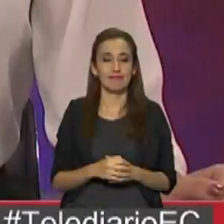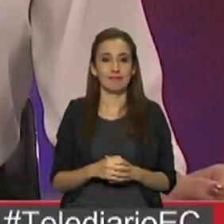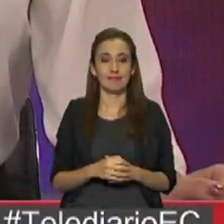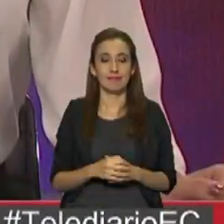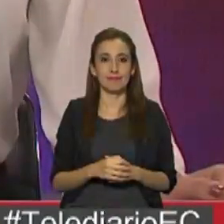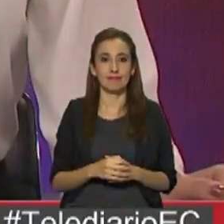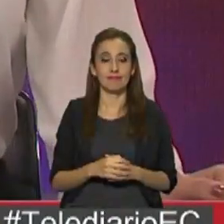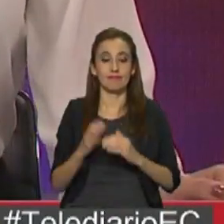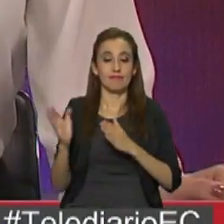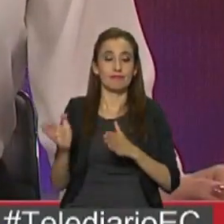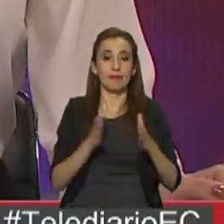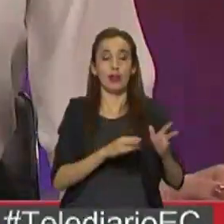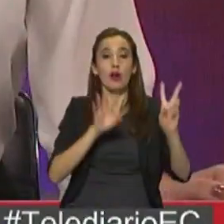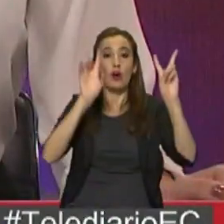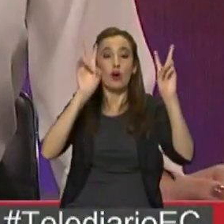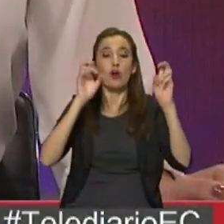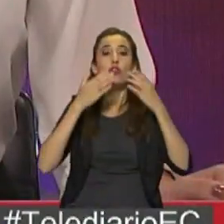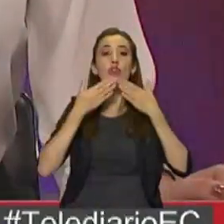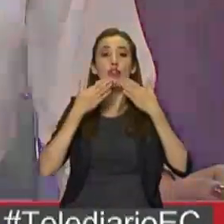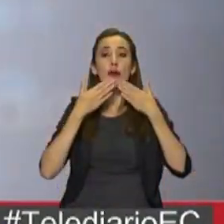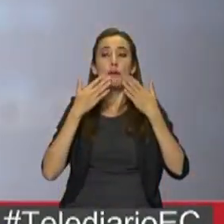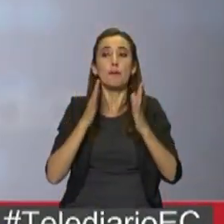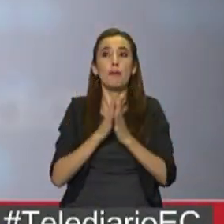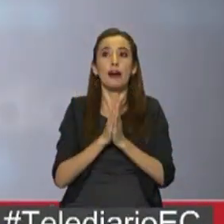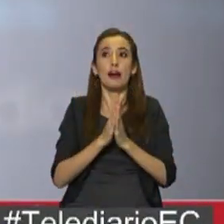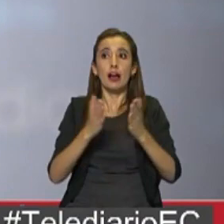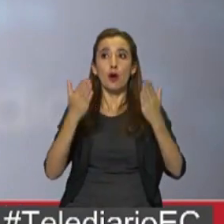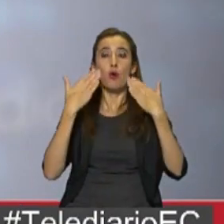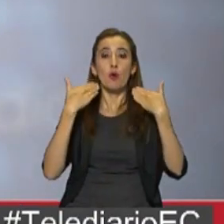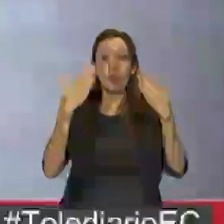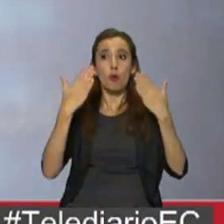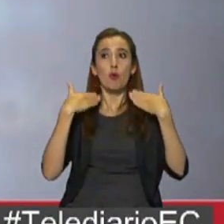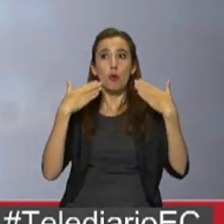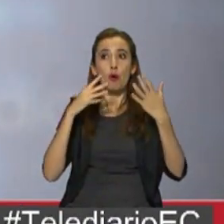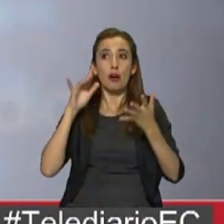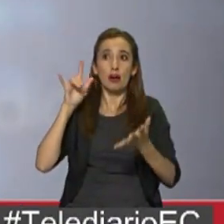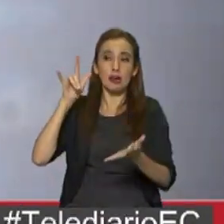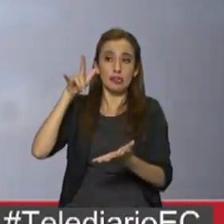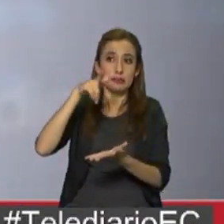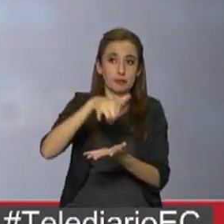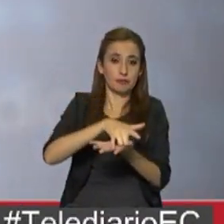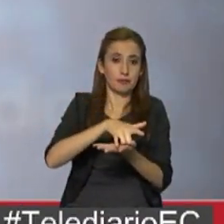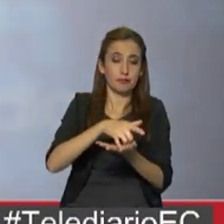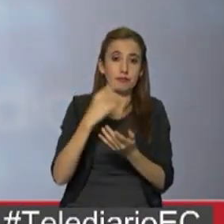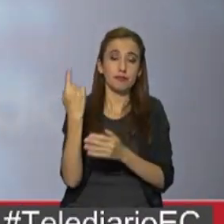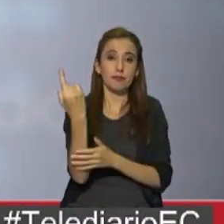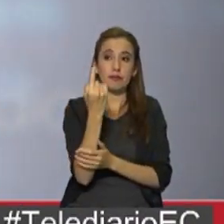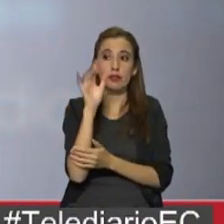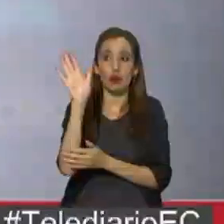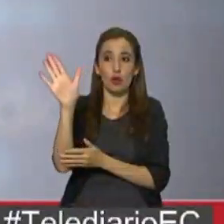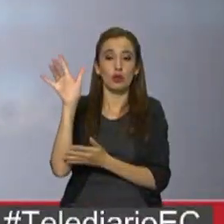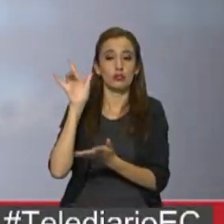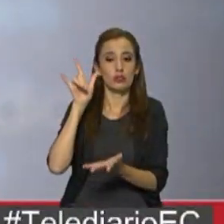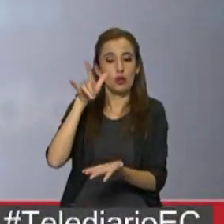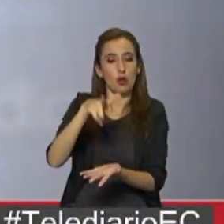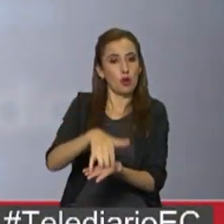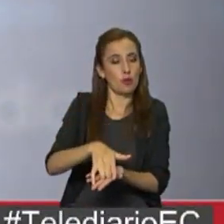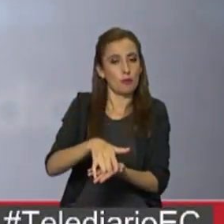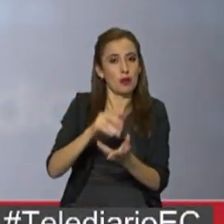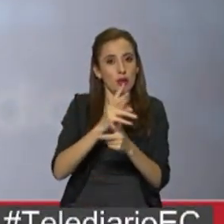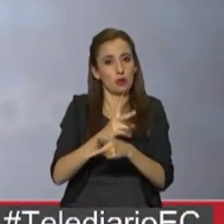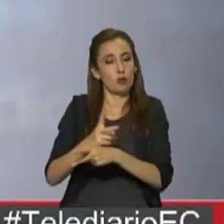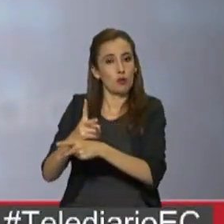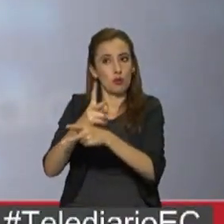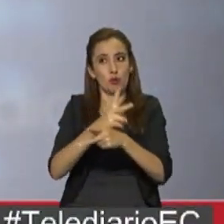y en otro tema la empresa terminal aeroportuaria de guayaquil señaló que las aerolíneas son las únicas responsables de velar por la seguridad